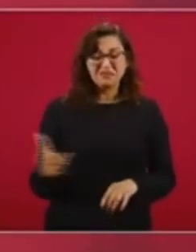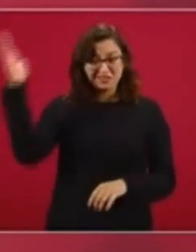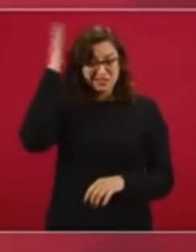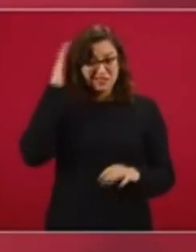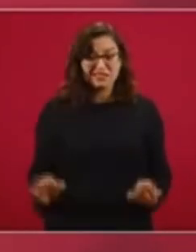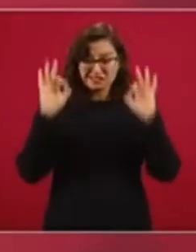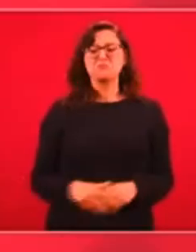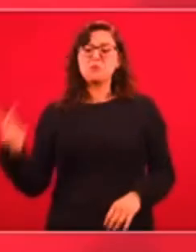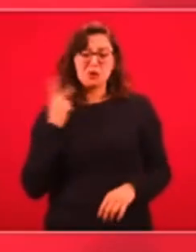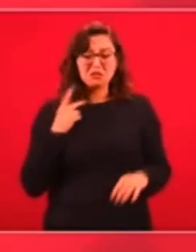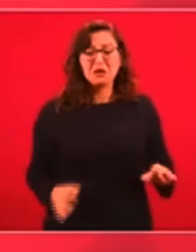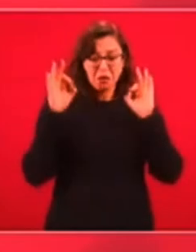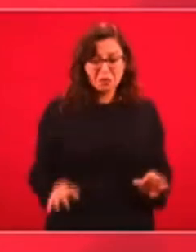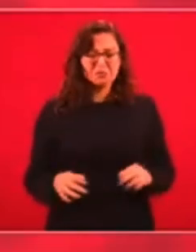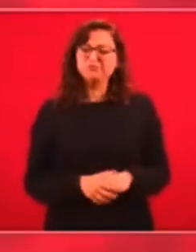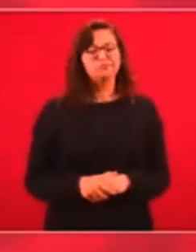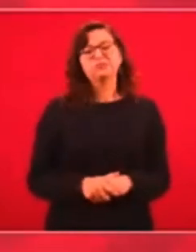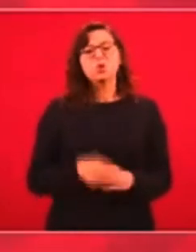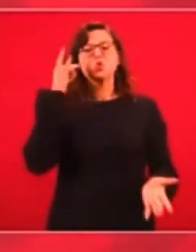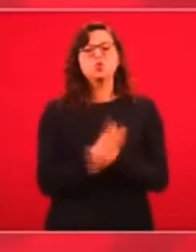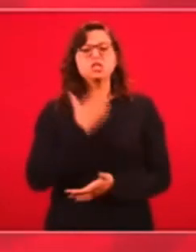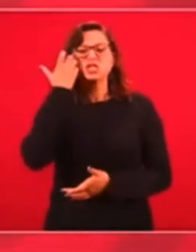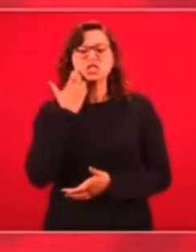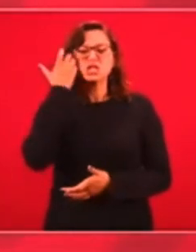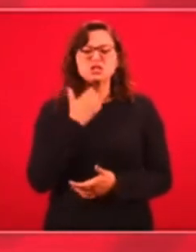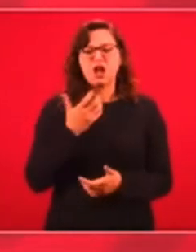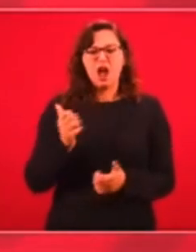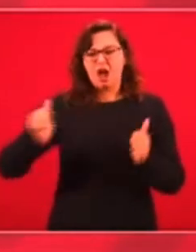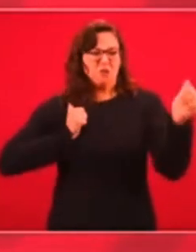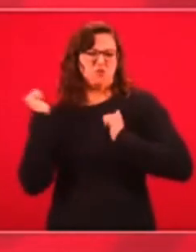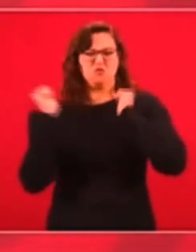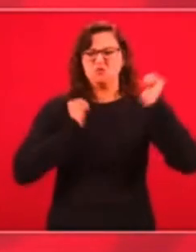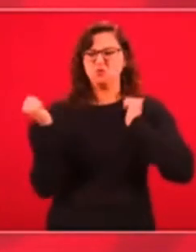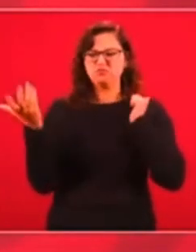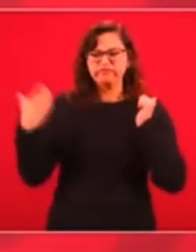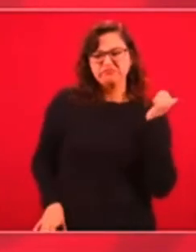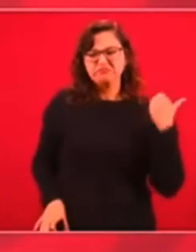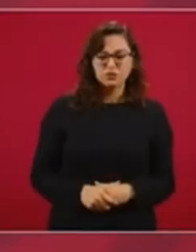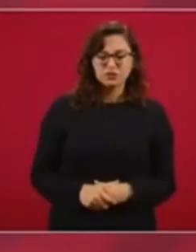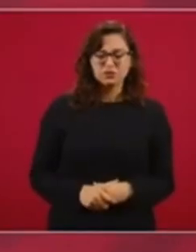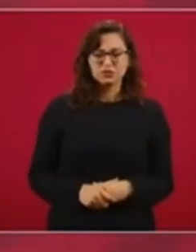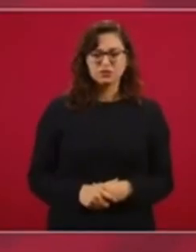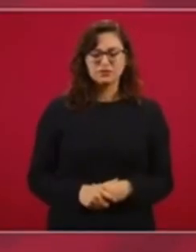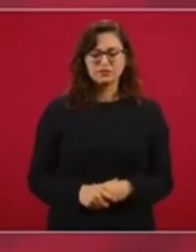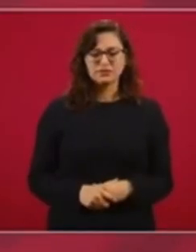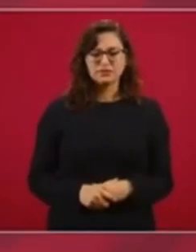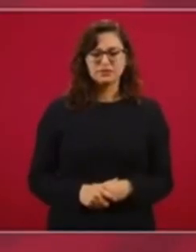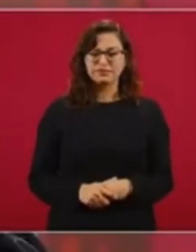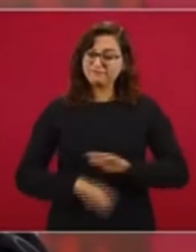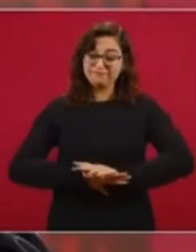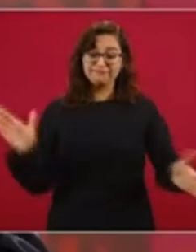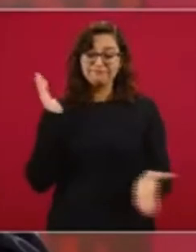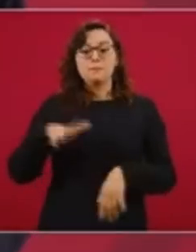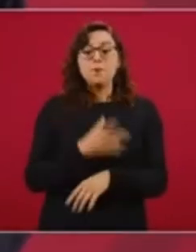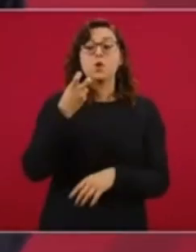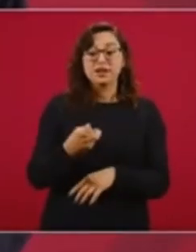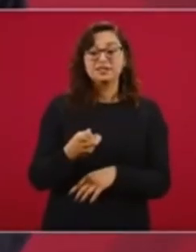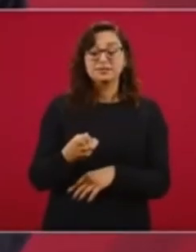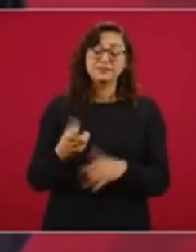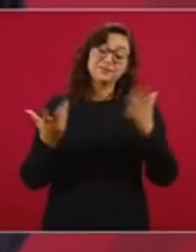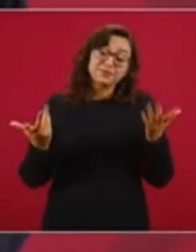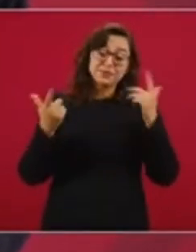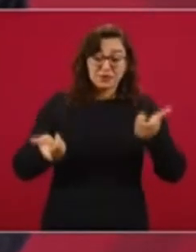dirigente ni es un buen político. Es un convenenciero, un arribista, un oportunista, un falsario. Y ya basta de eso. Ojalá